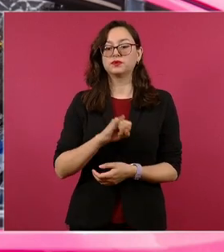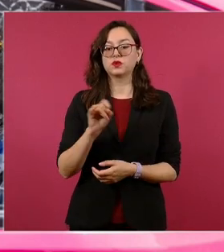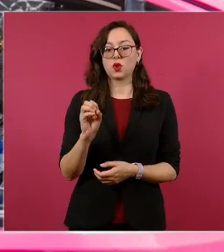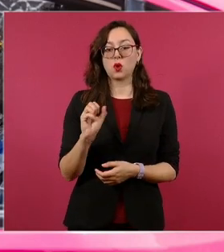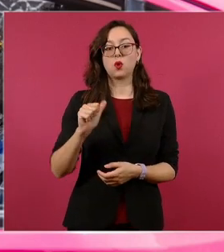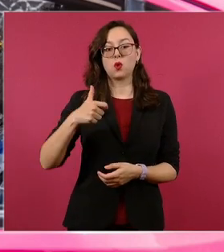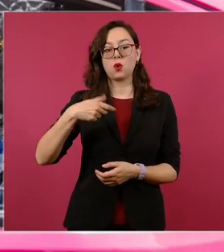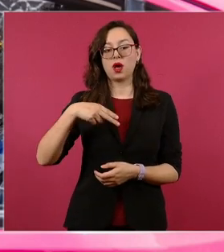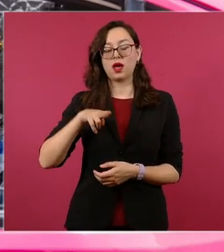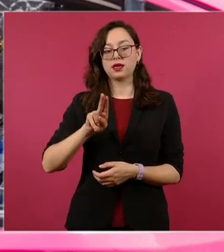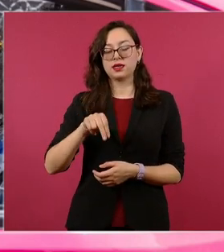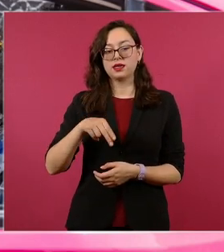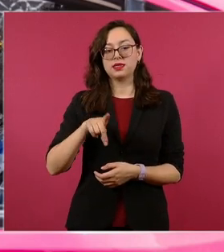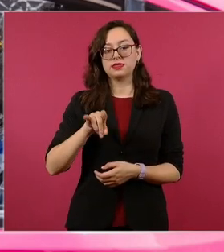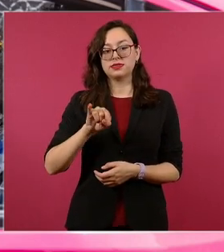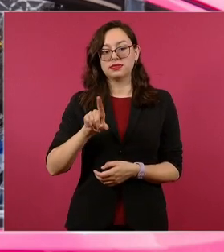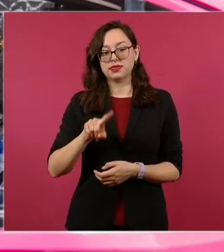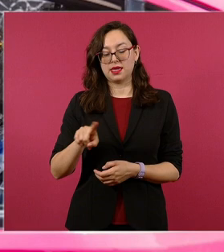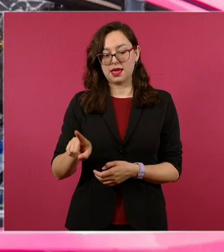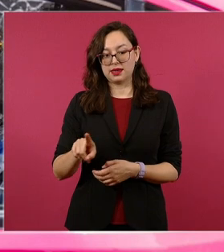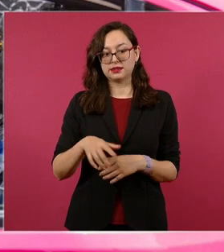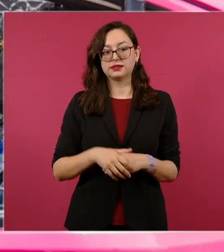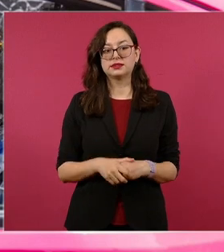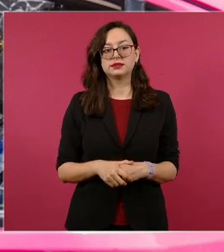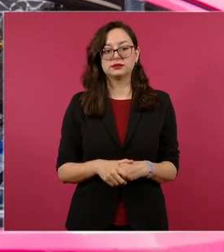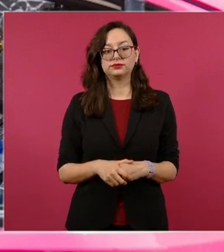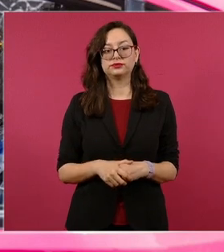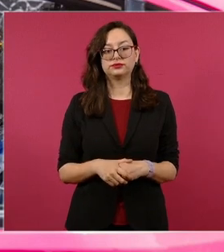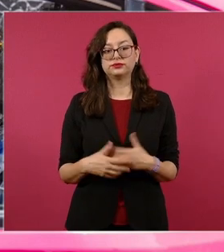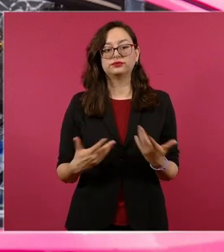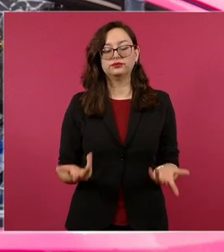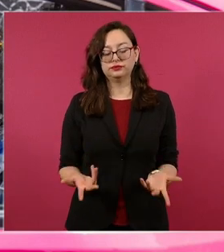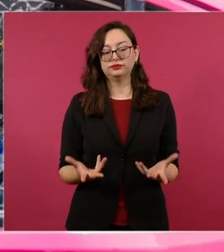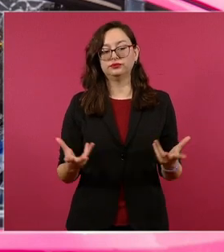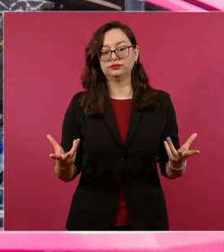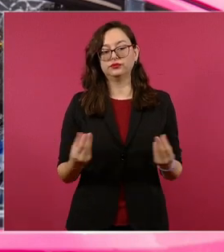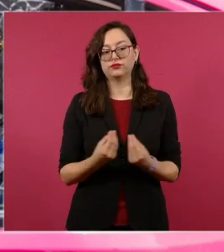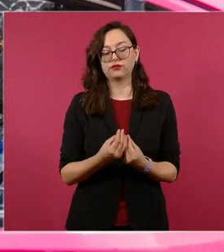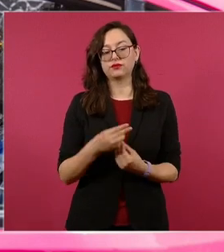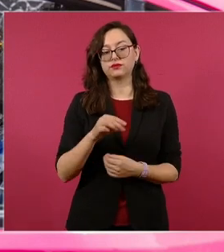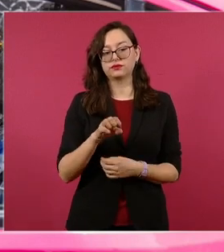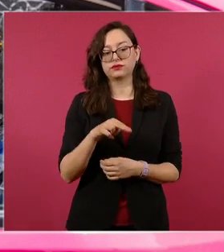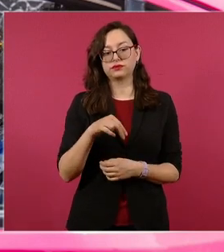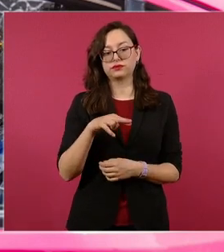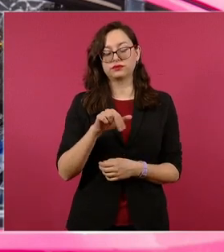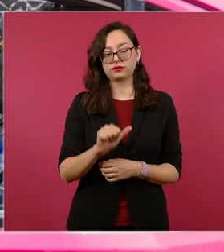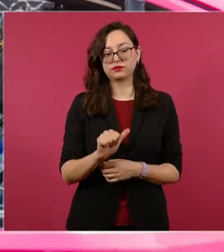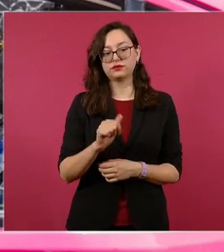Guacho, por la coalición Morena PT Verde, con un porcentaje de